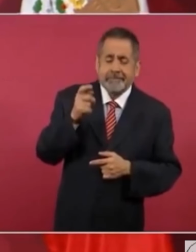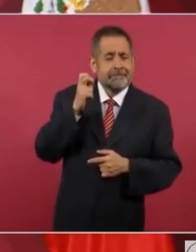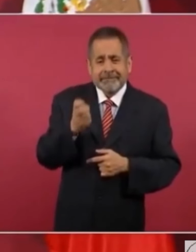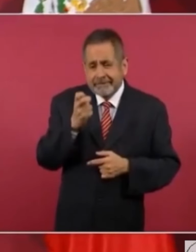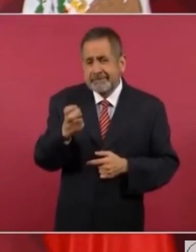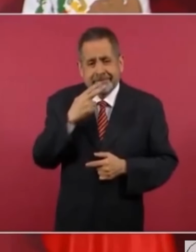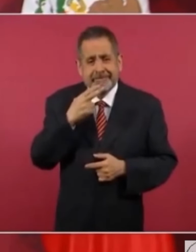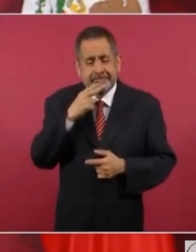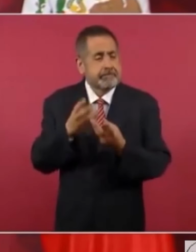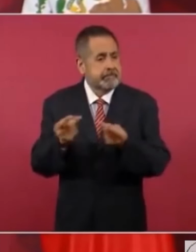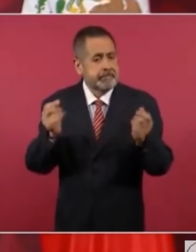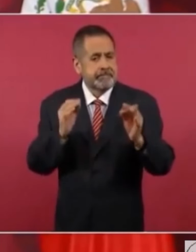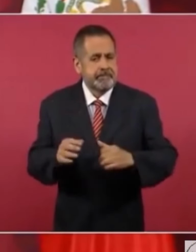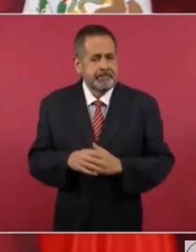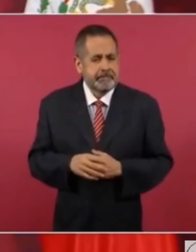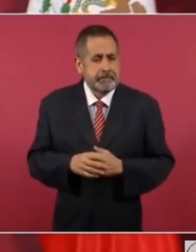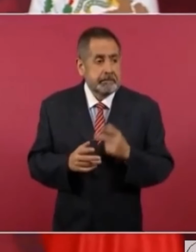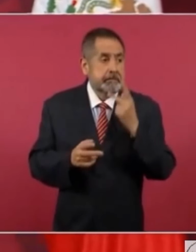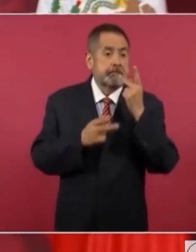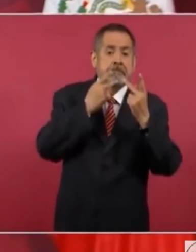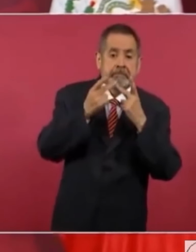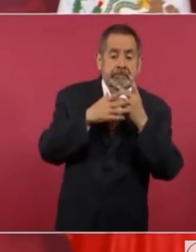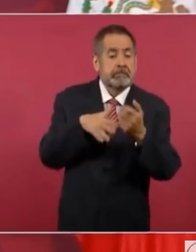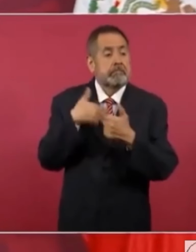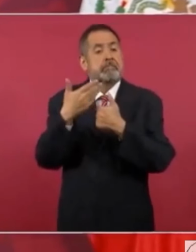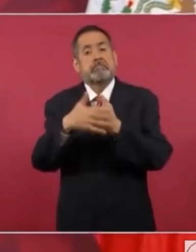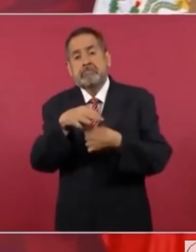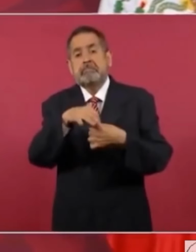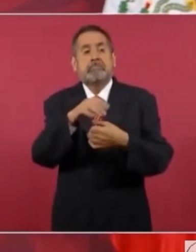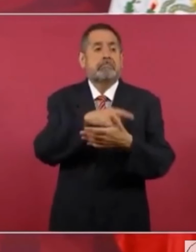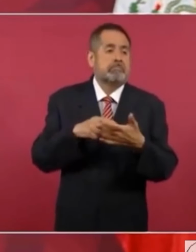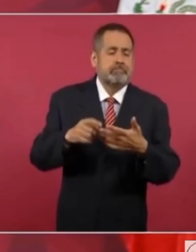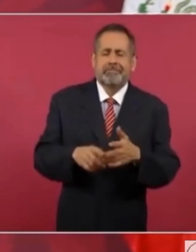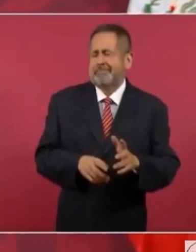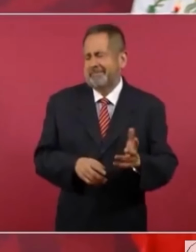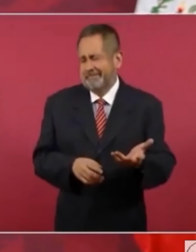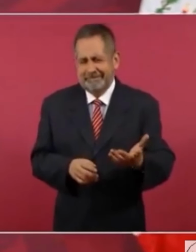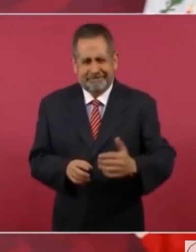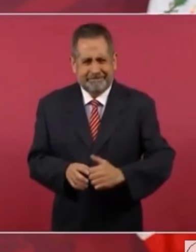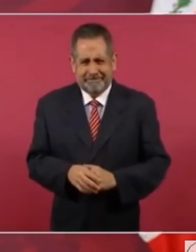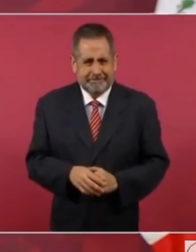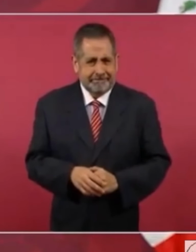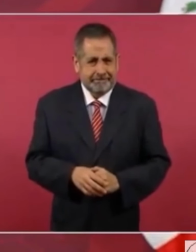¿Para qué estar diciendo vamos a hacer elecciones primero?